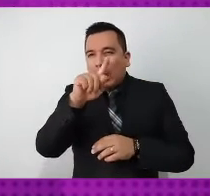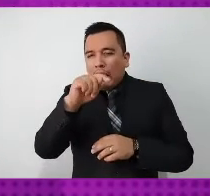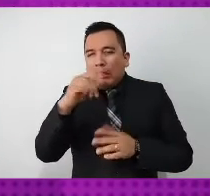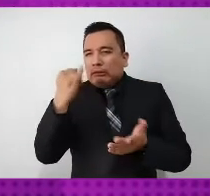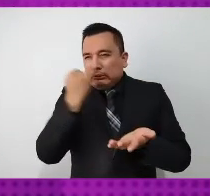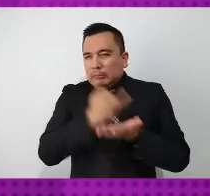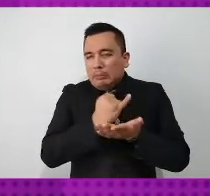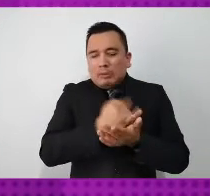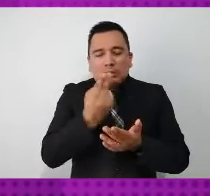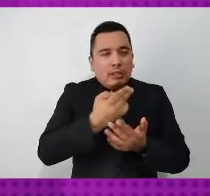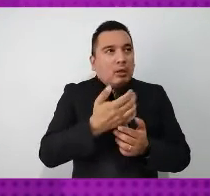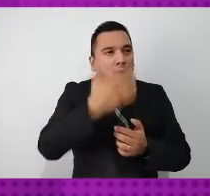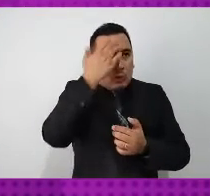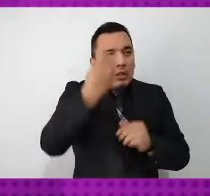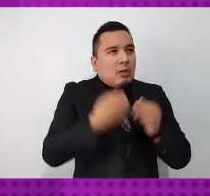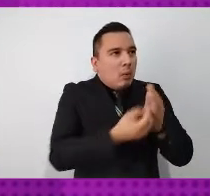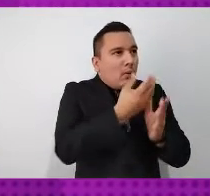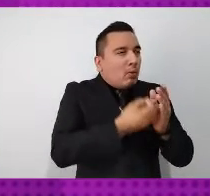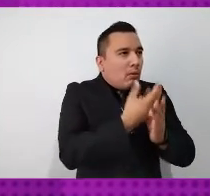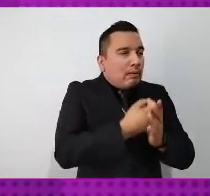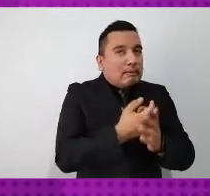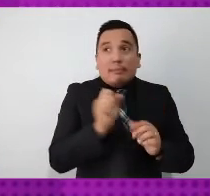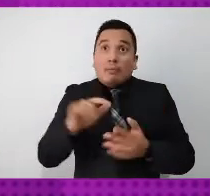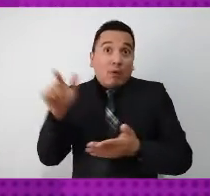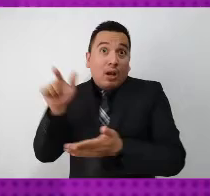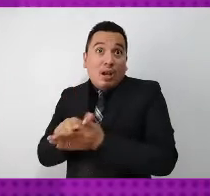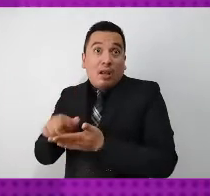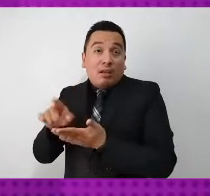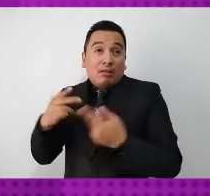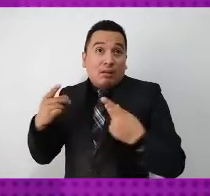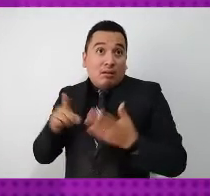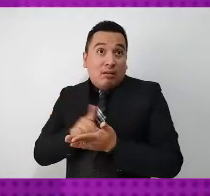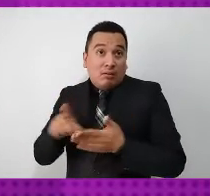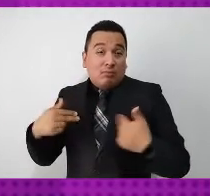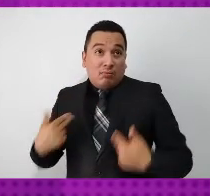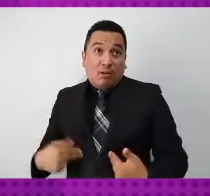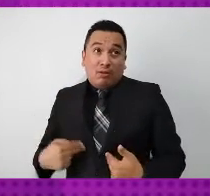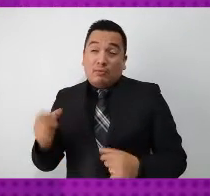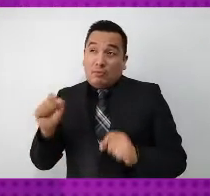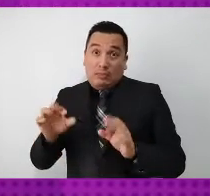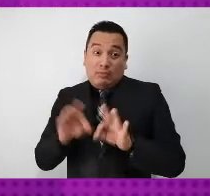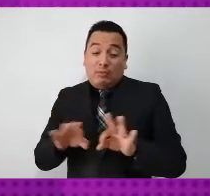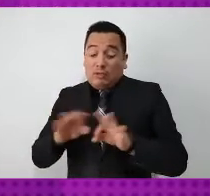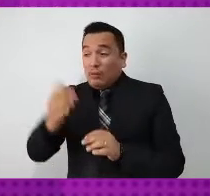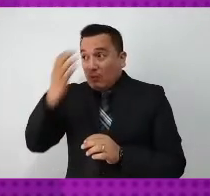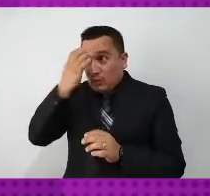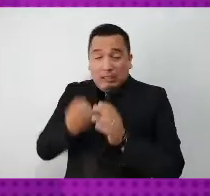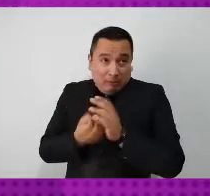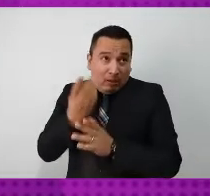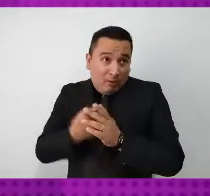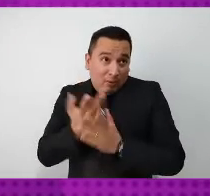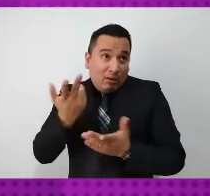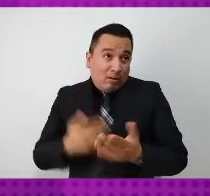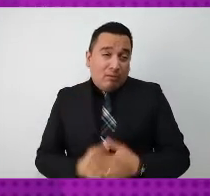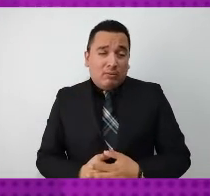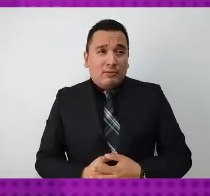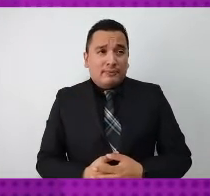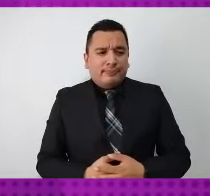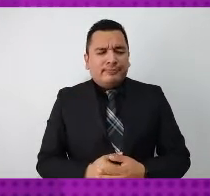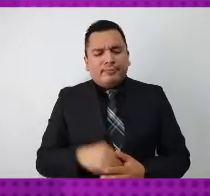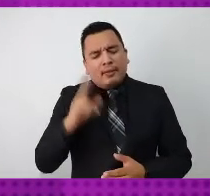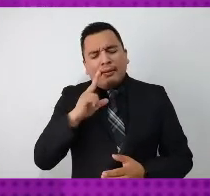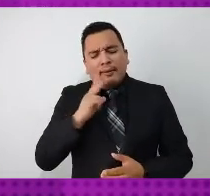con respecto a las personas con discapacidad eso es de lo que tenemos pendiente muchas gracias es y por último bueno continuamos con